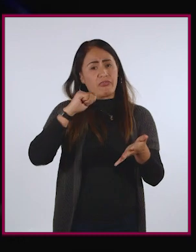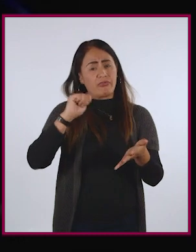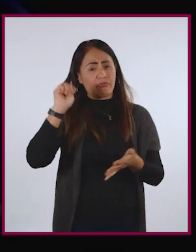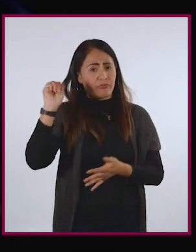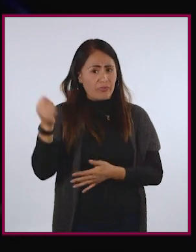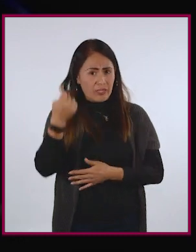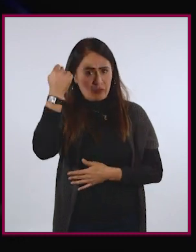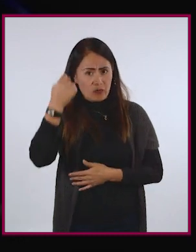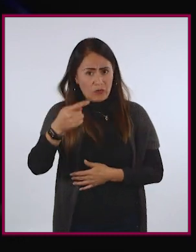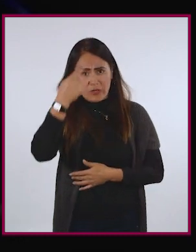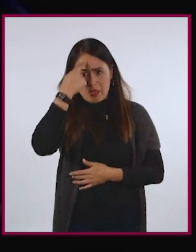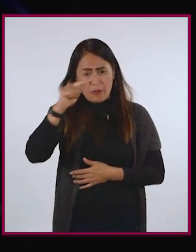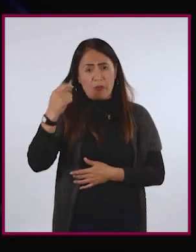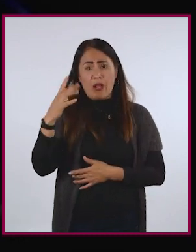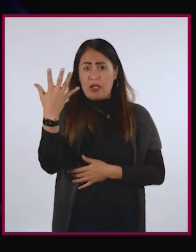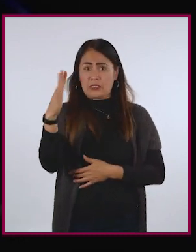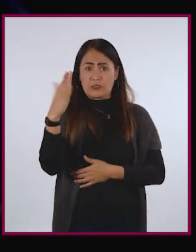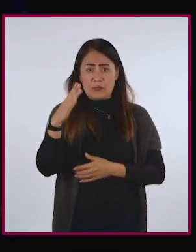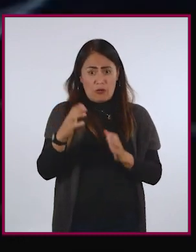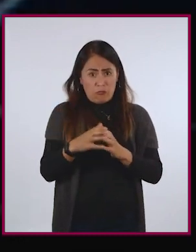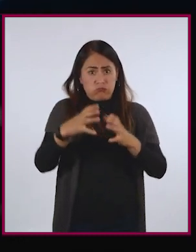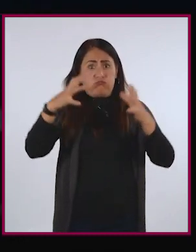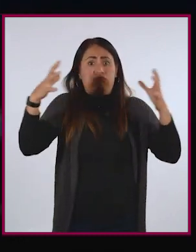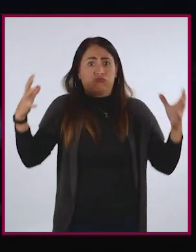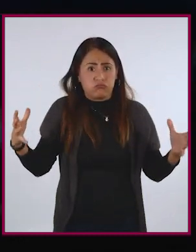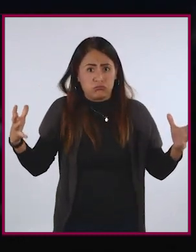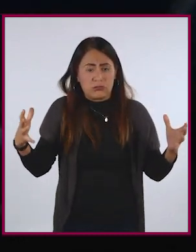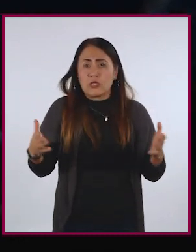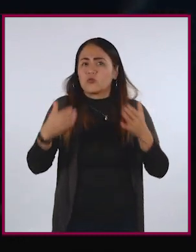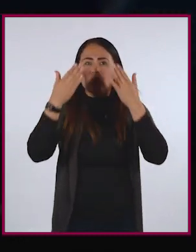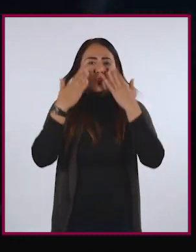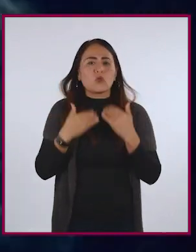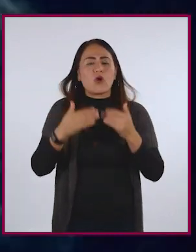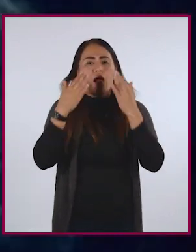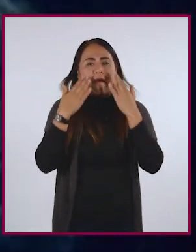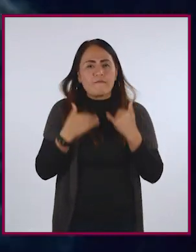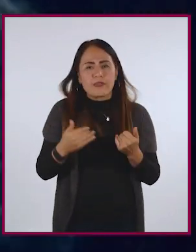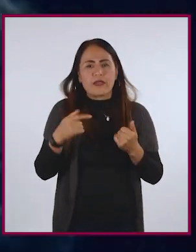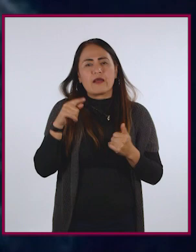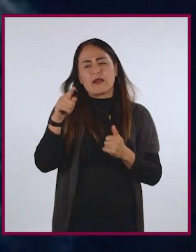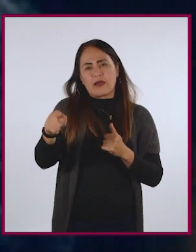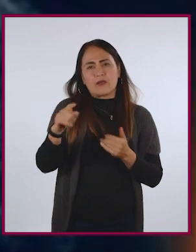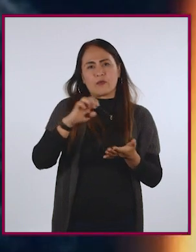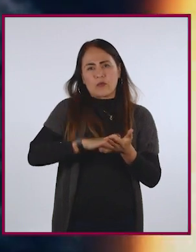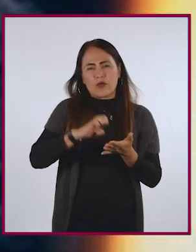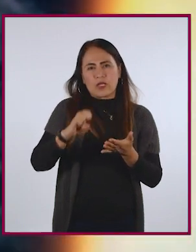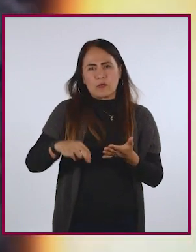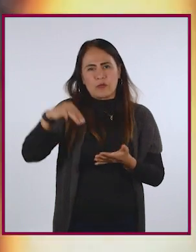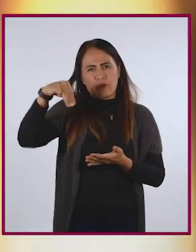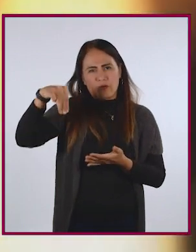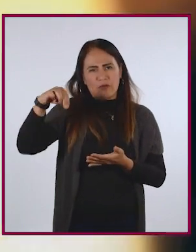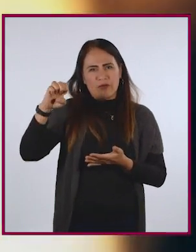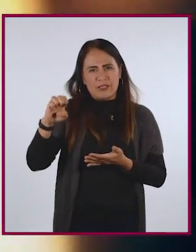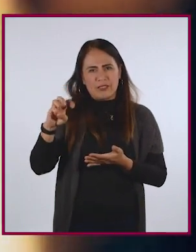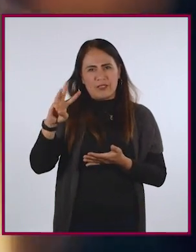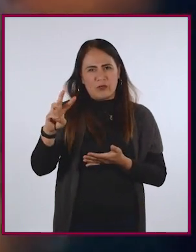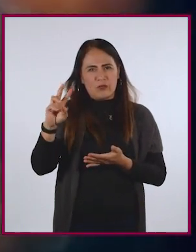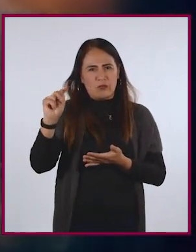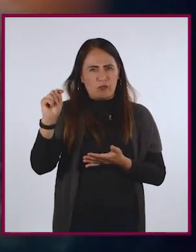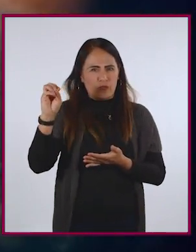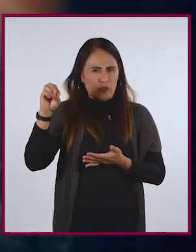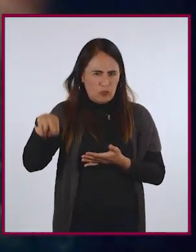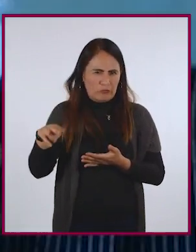tecnología para tener superficies de grandes espejos era nula, ¿no? O sea, los espejos que utilizó Newton eran como de